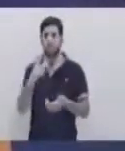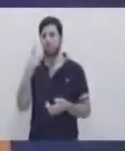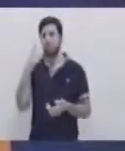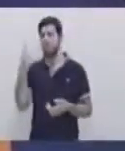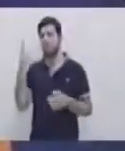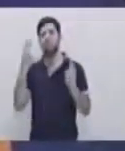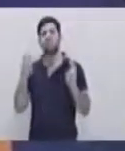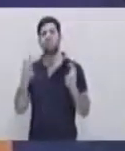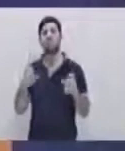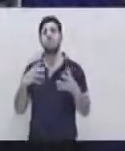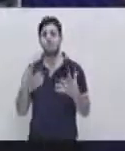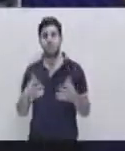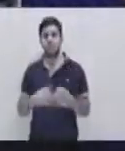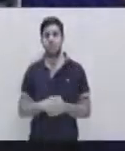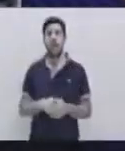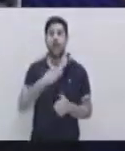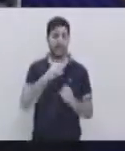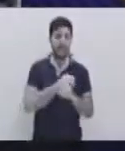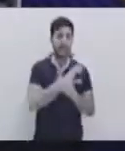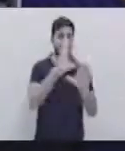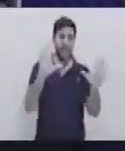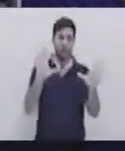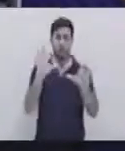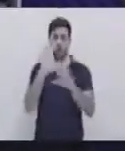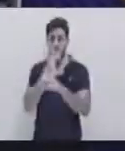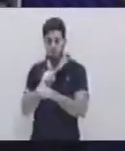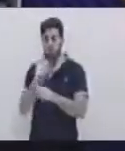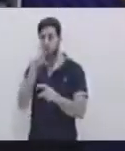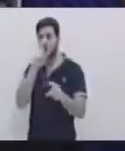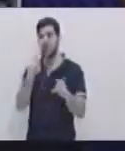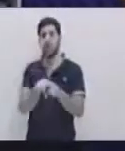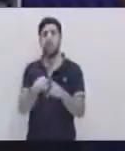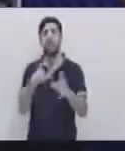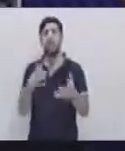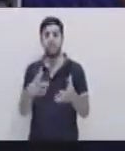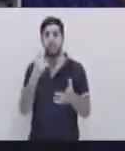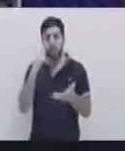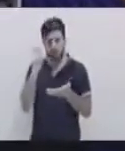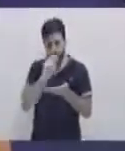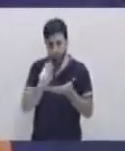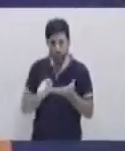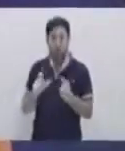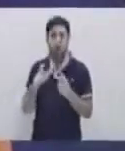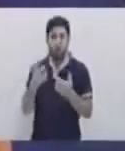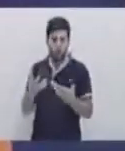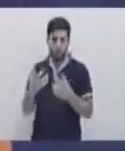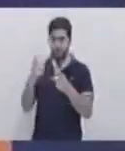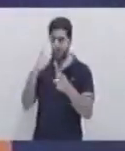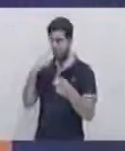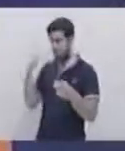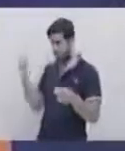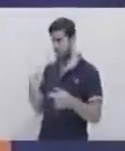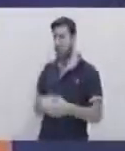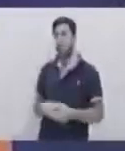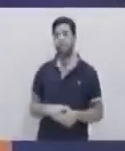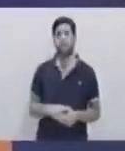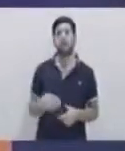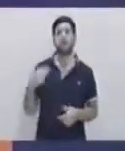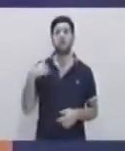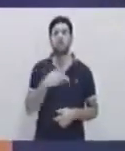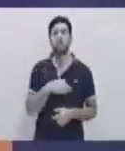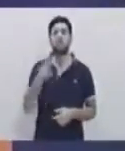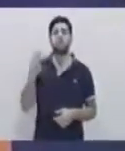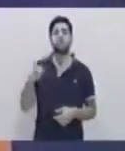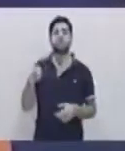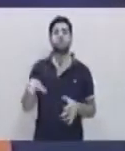visuales, vamos a trabajar claroscuro y vamos a trabajar también parte de plano. Para ello vamos a necesitar